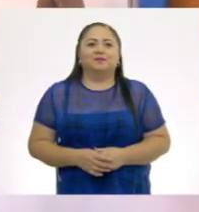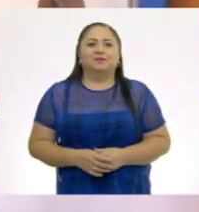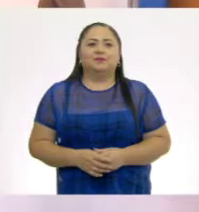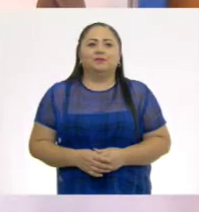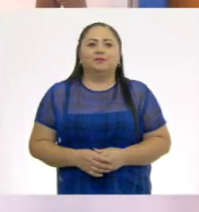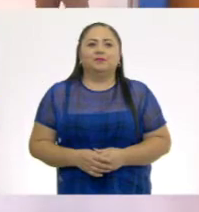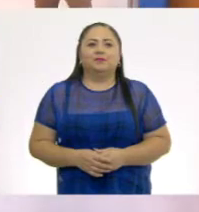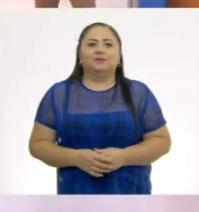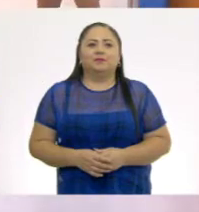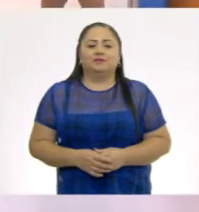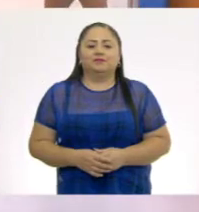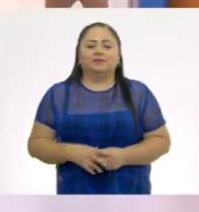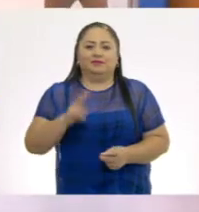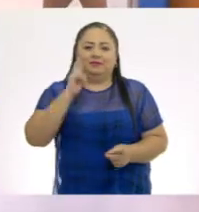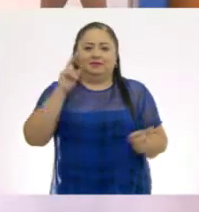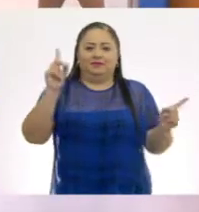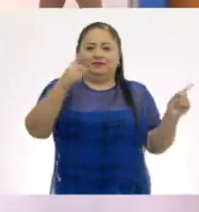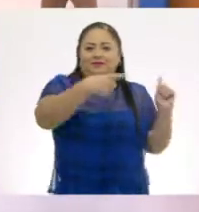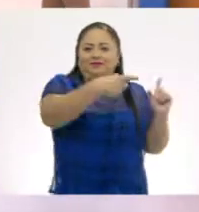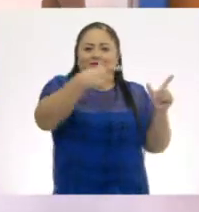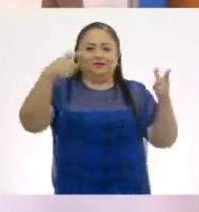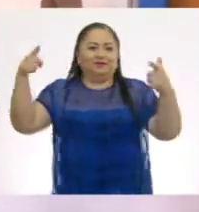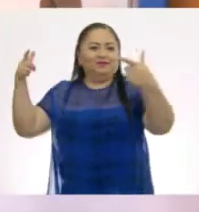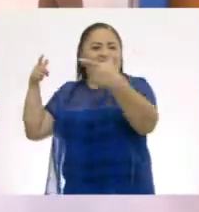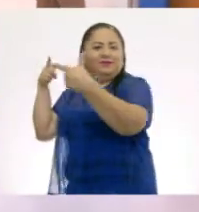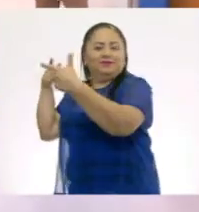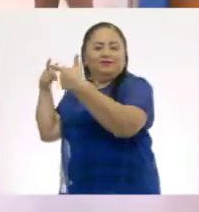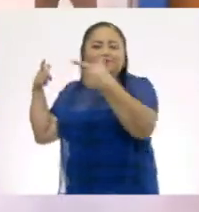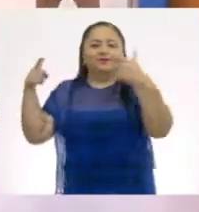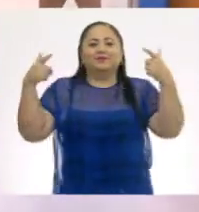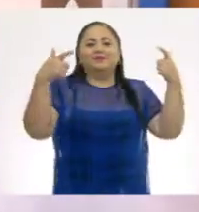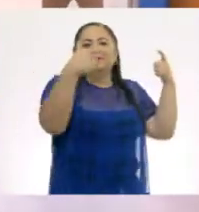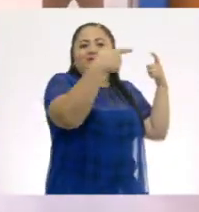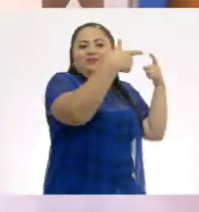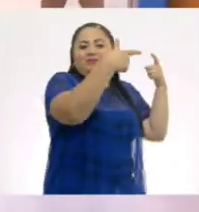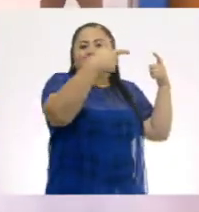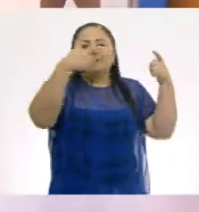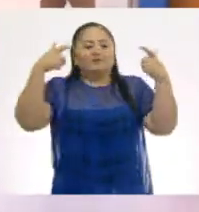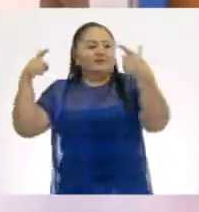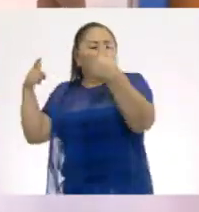Hacia un lado, hacia el otro. Giramos.